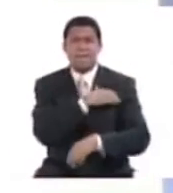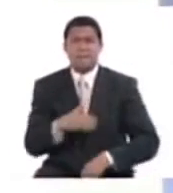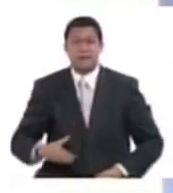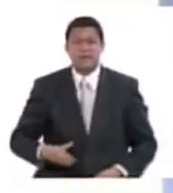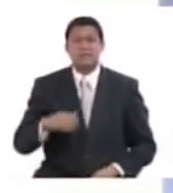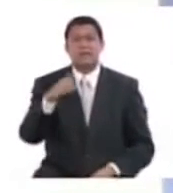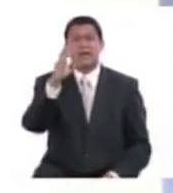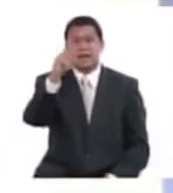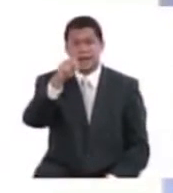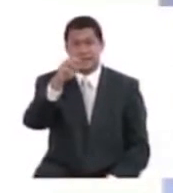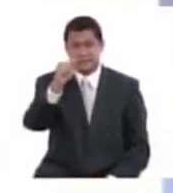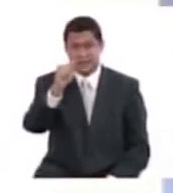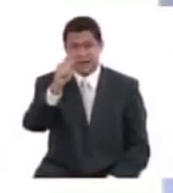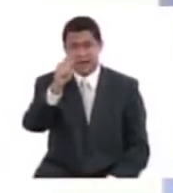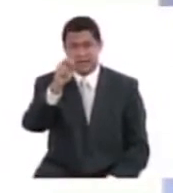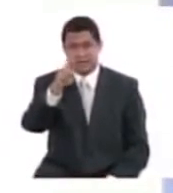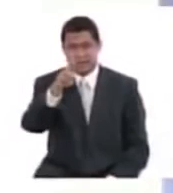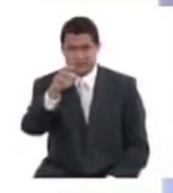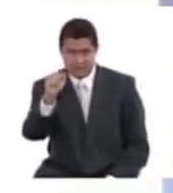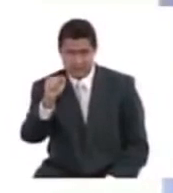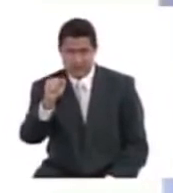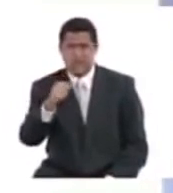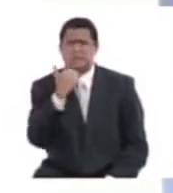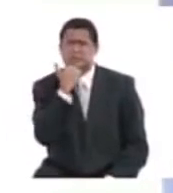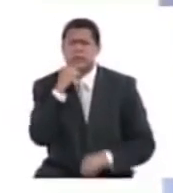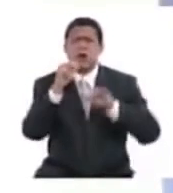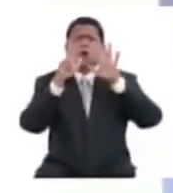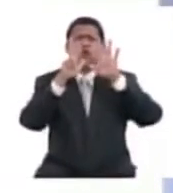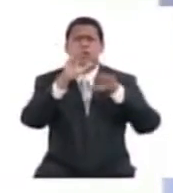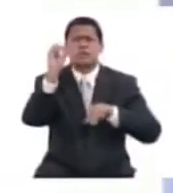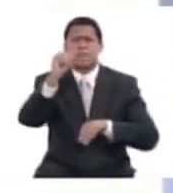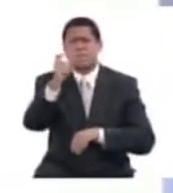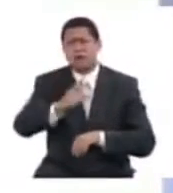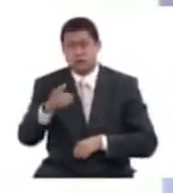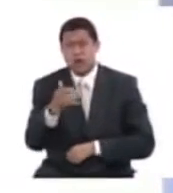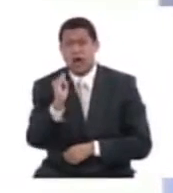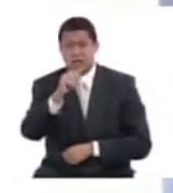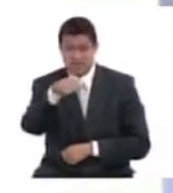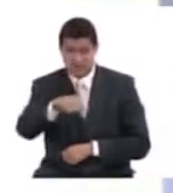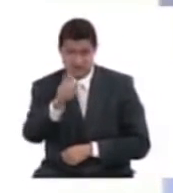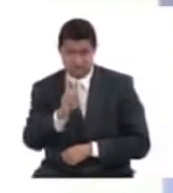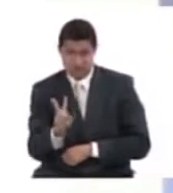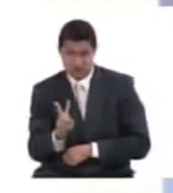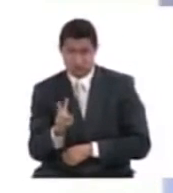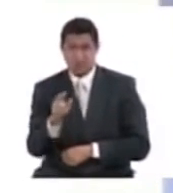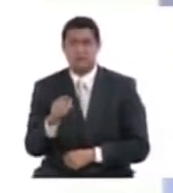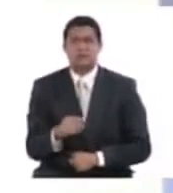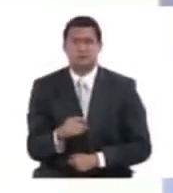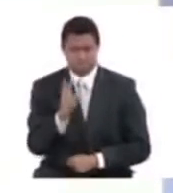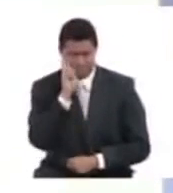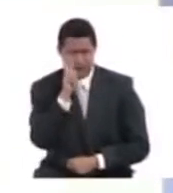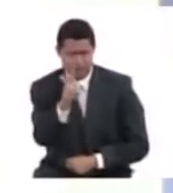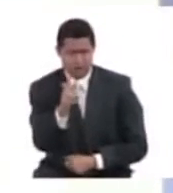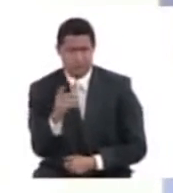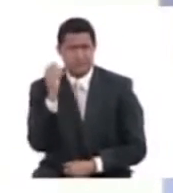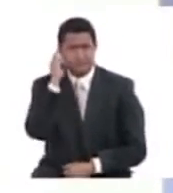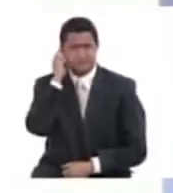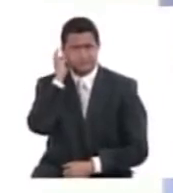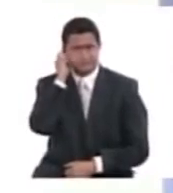Douglas Leonatera, informó que aproximadamente 80 casos de difteria se han registrado en nuestro país. Vamos a verlo a